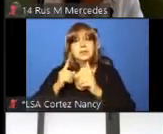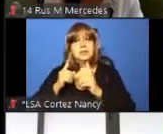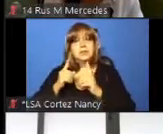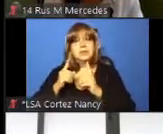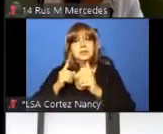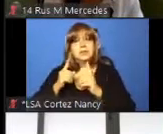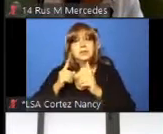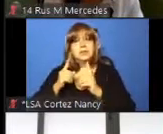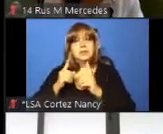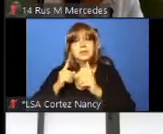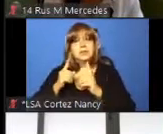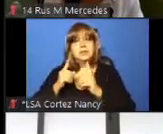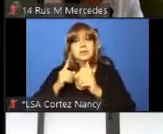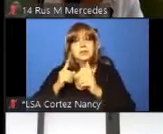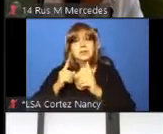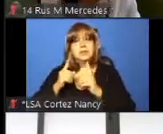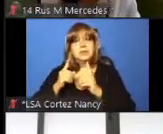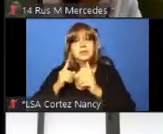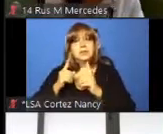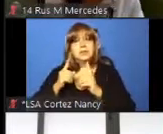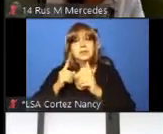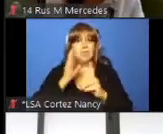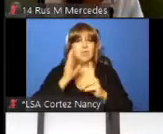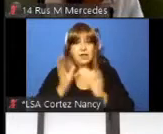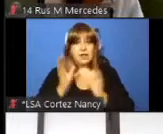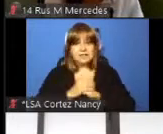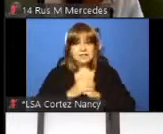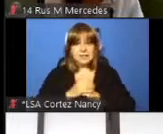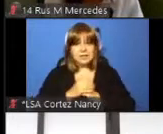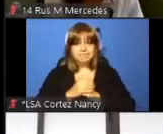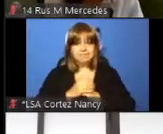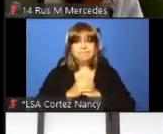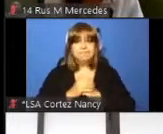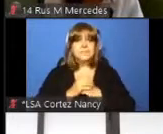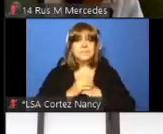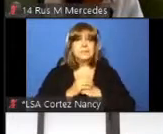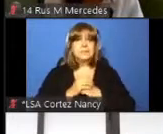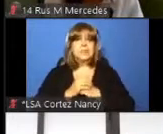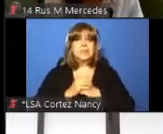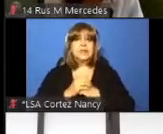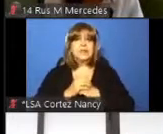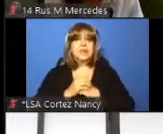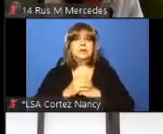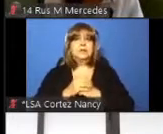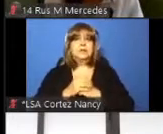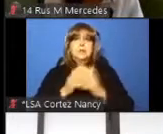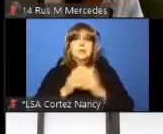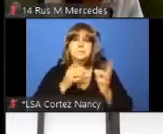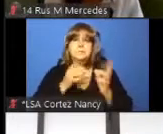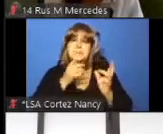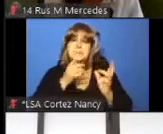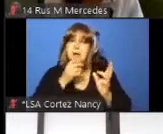que parecía que con estos que con estos consensos se suponía que se iba a dejar atrás y no se está dejando